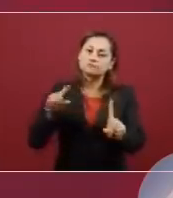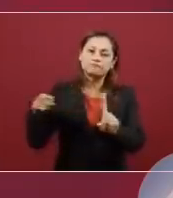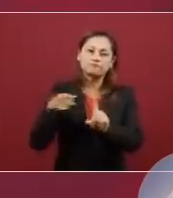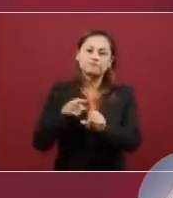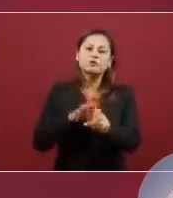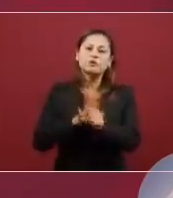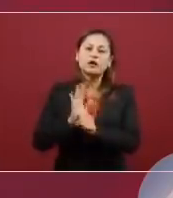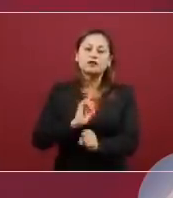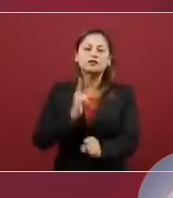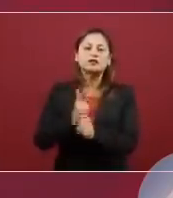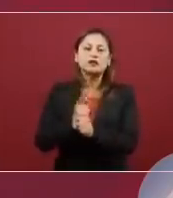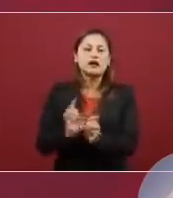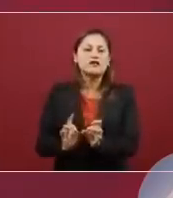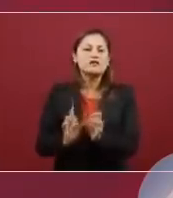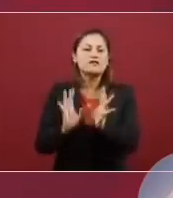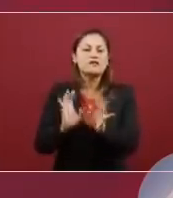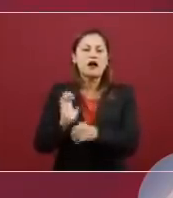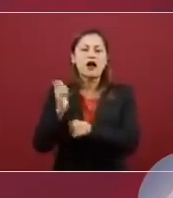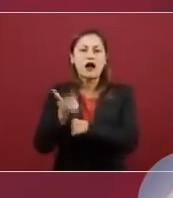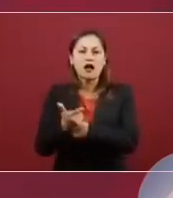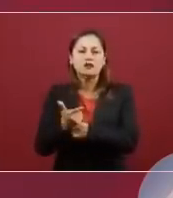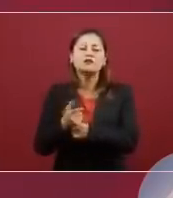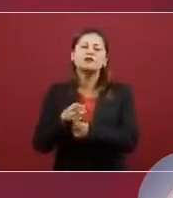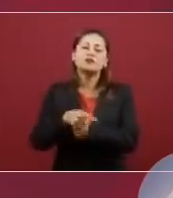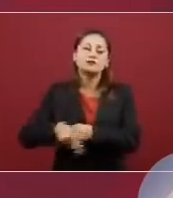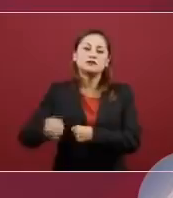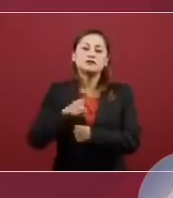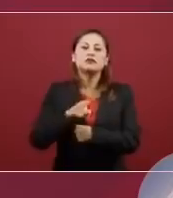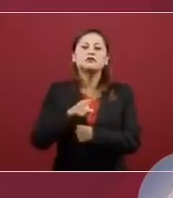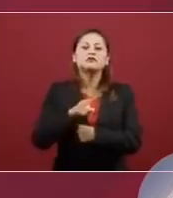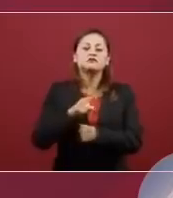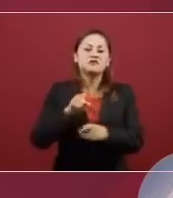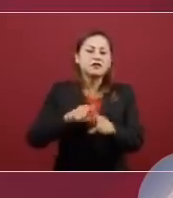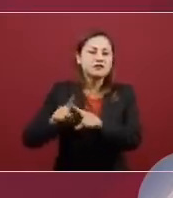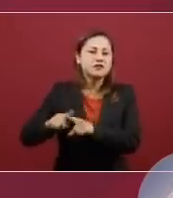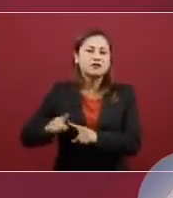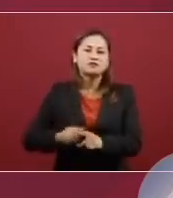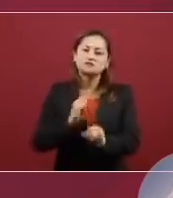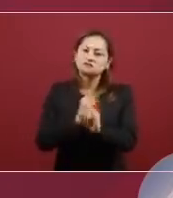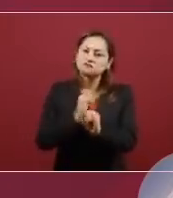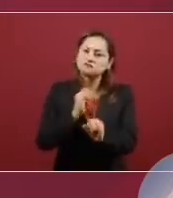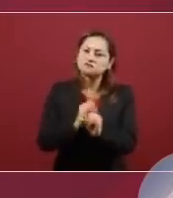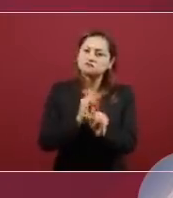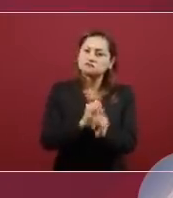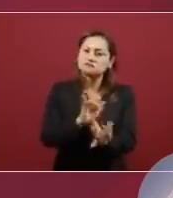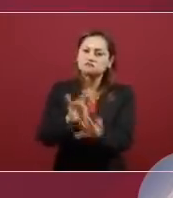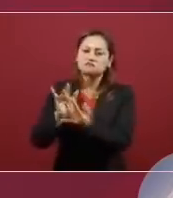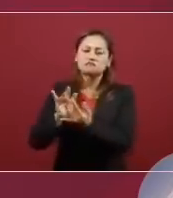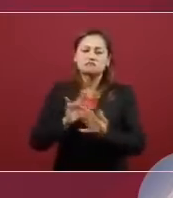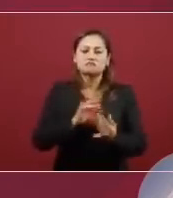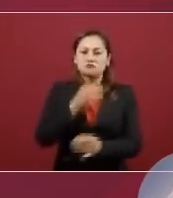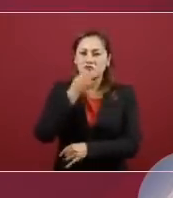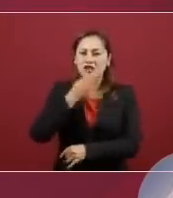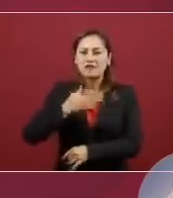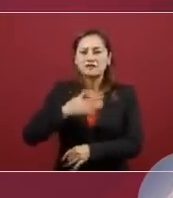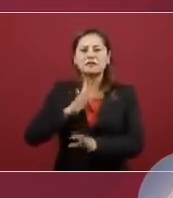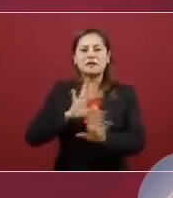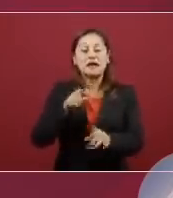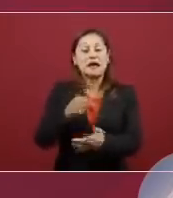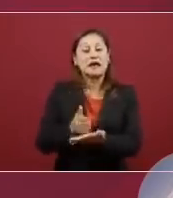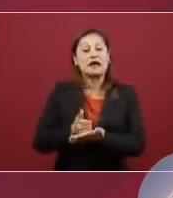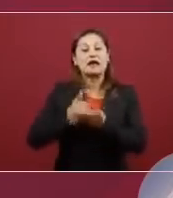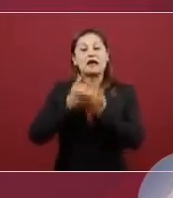riesgo a través de fuentes abiertas o de redes sociales, donde existen ya instrumentos tecnológicos que nos permiten actuar